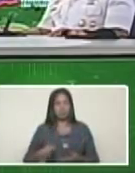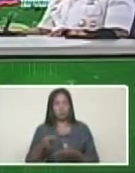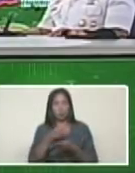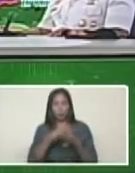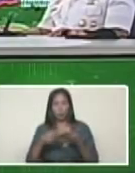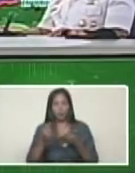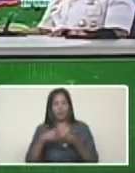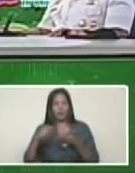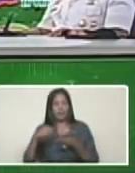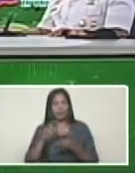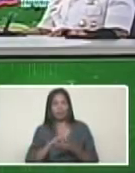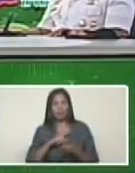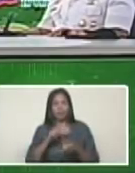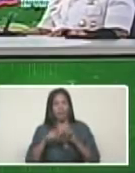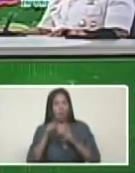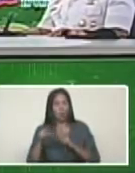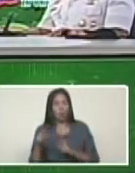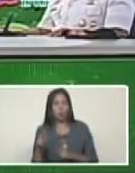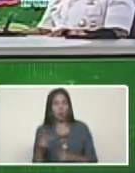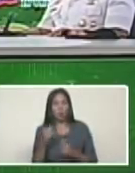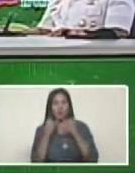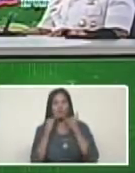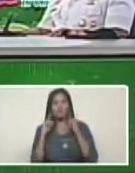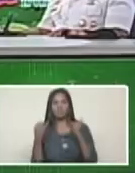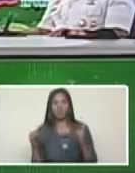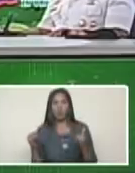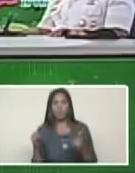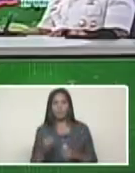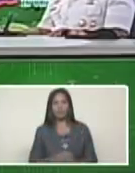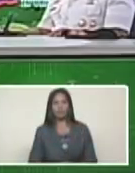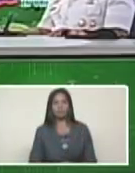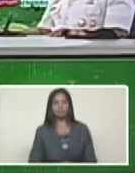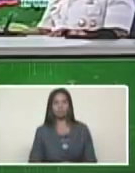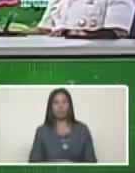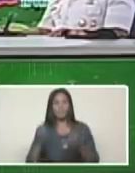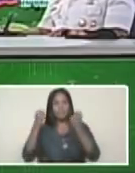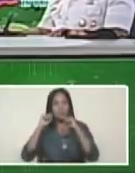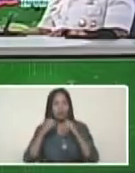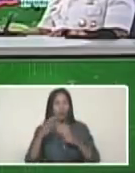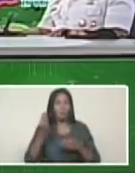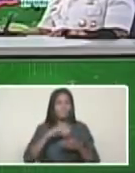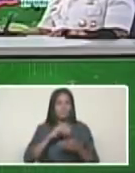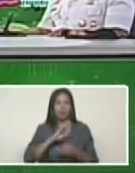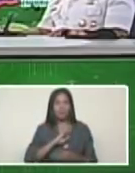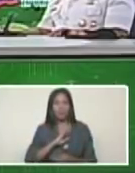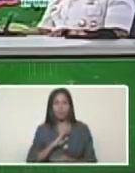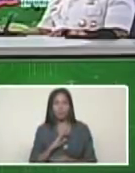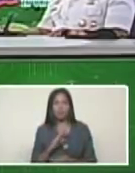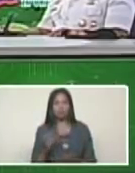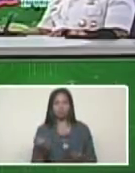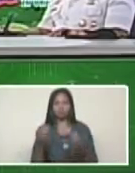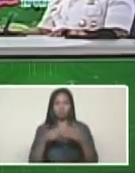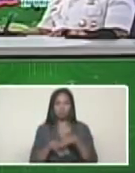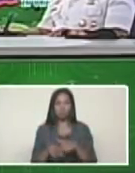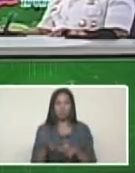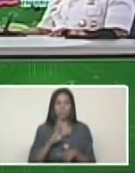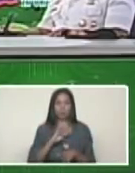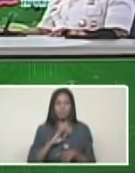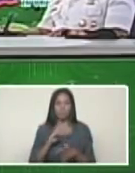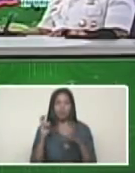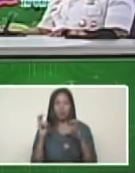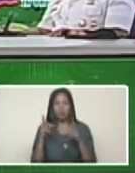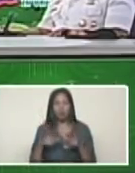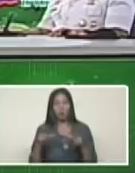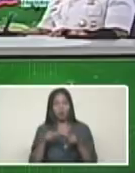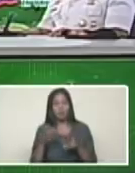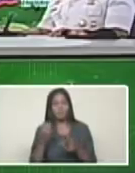y varios idiomas. Es uno de los oficiales preparados para articular la nueva